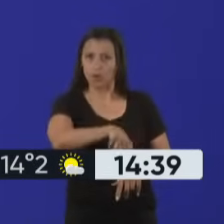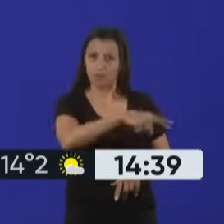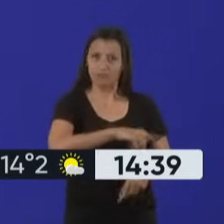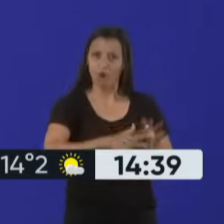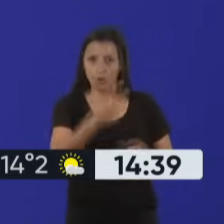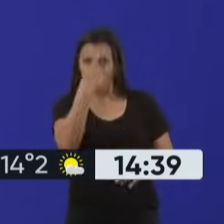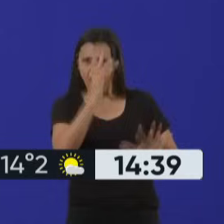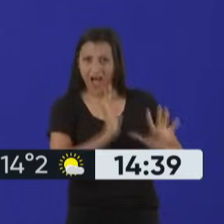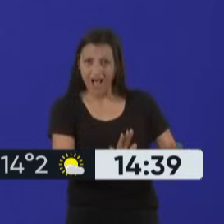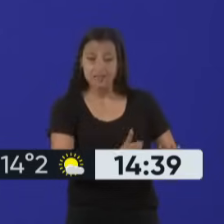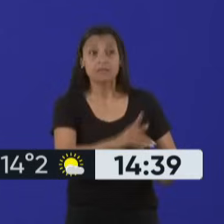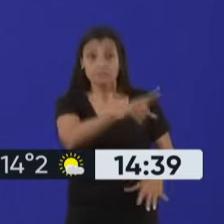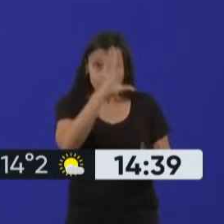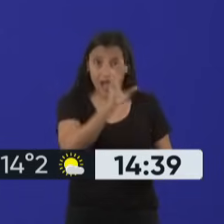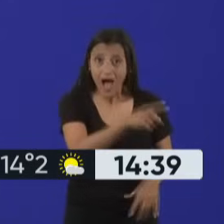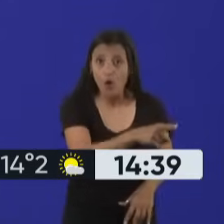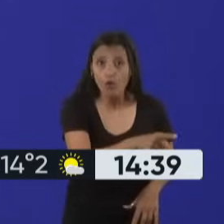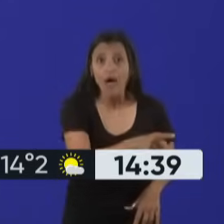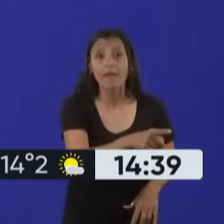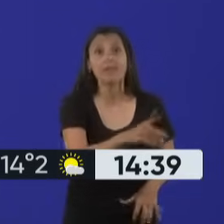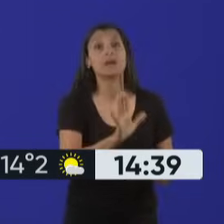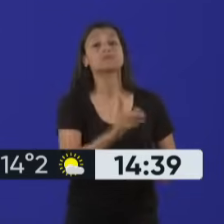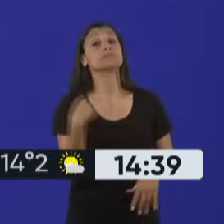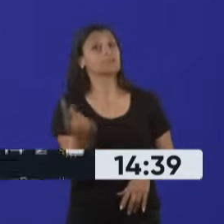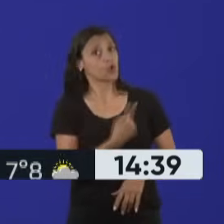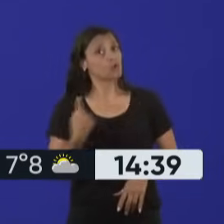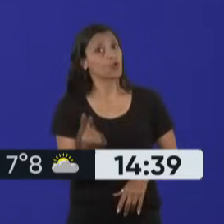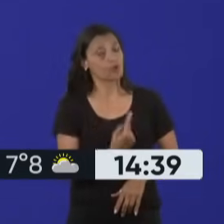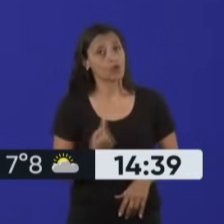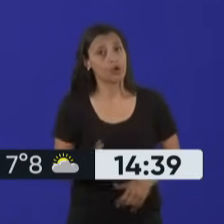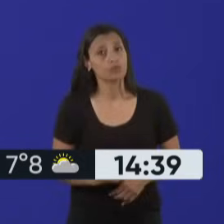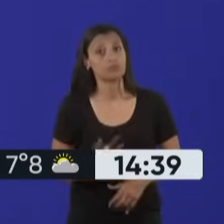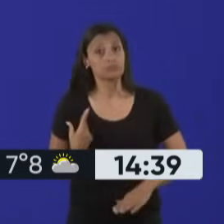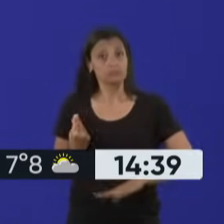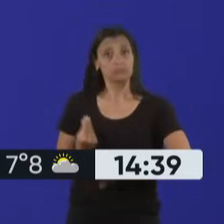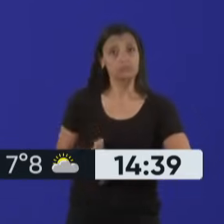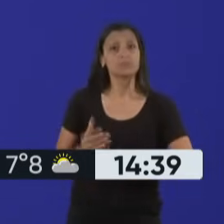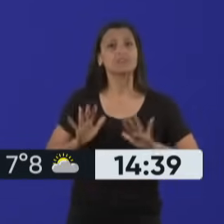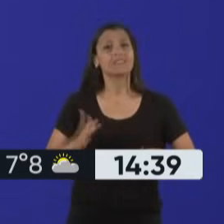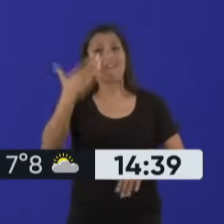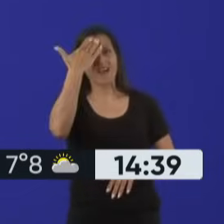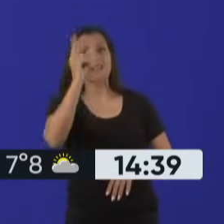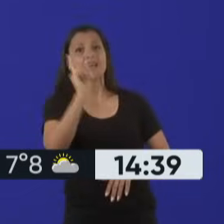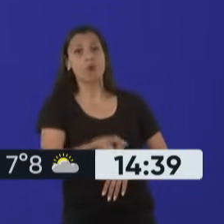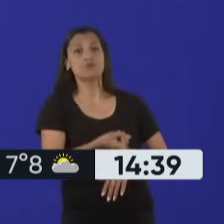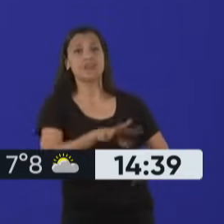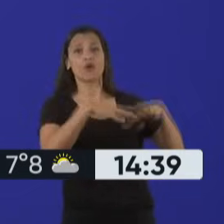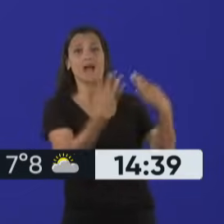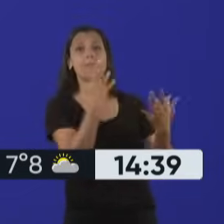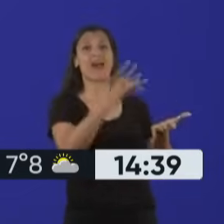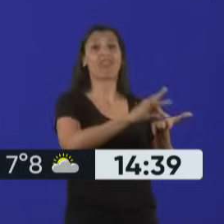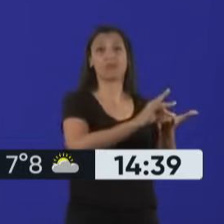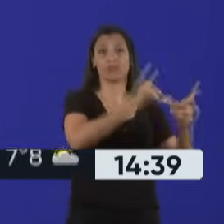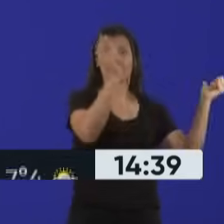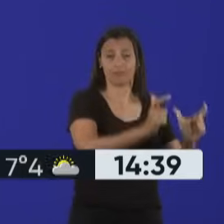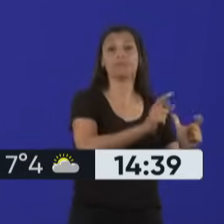deberían olvidarse que nosotros asumimos con el 15% de la Cámara de Diputados y menos del